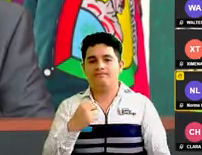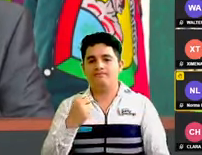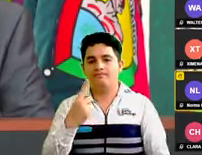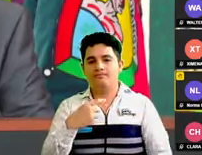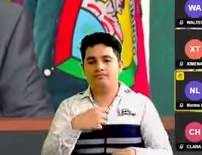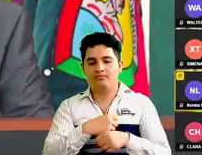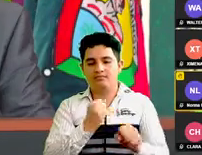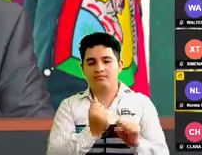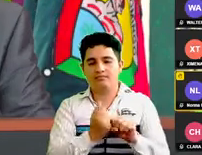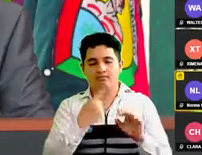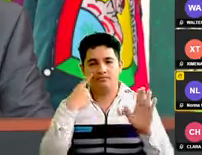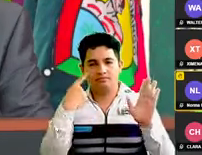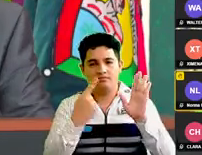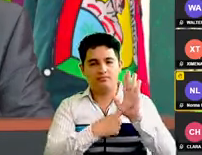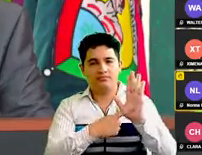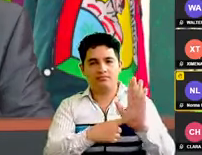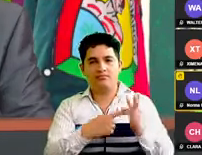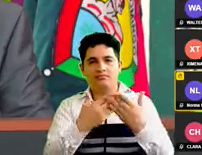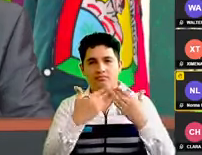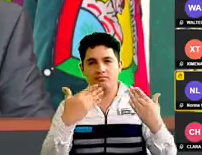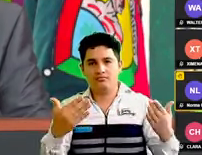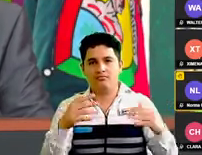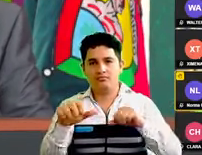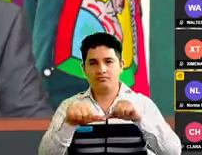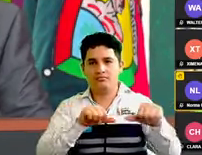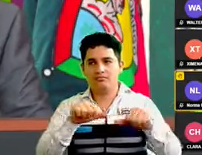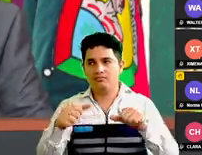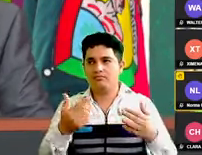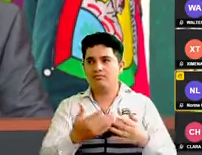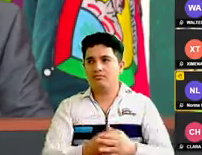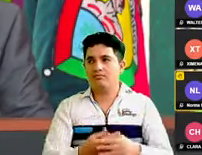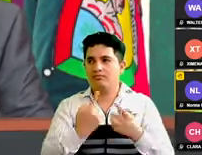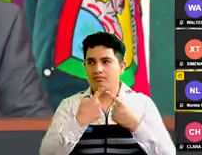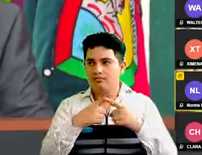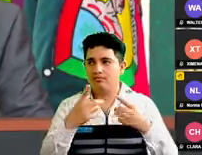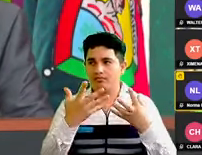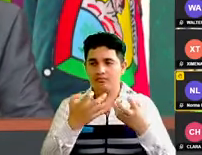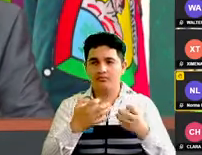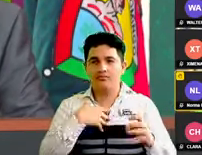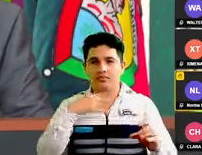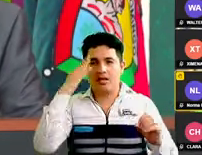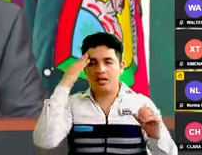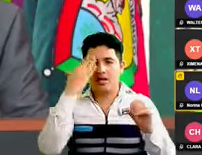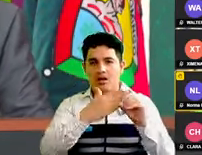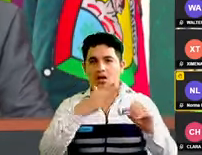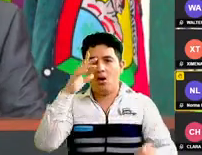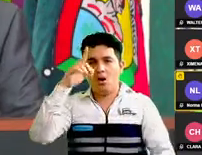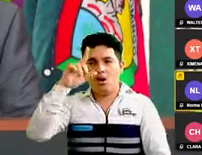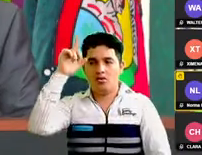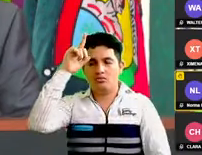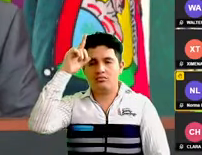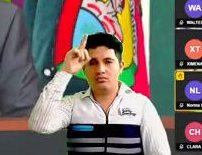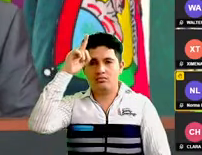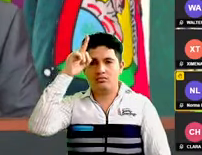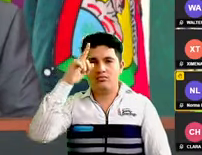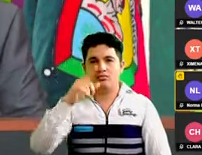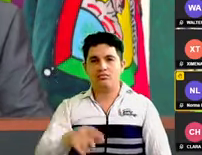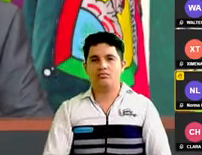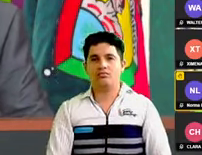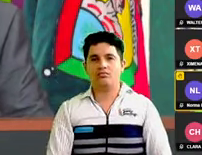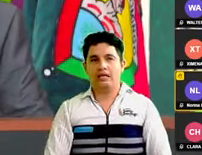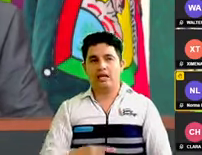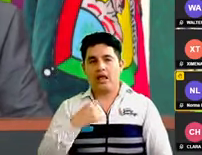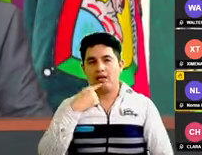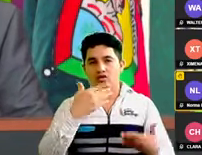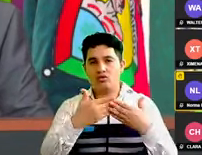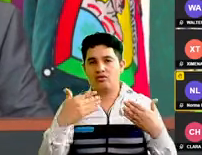somos resultado de un proceso político-administrativo, pero tiene que tener coherencia en las cosas que se dicen y